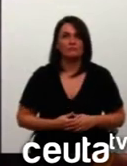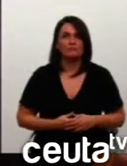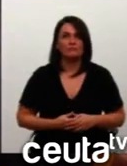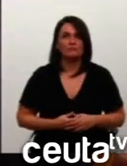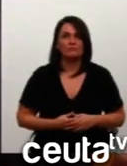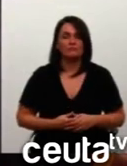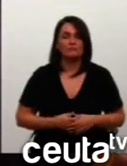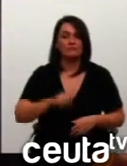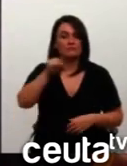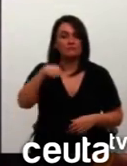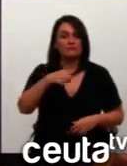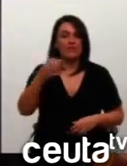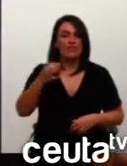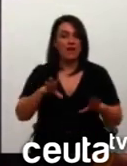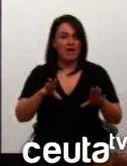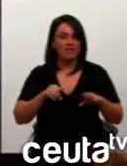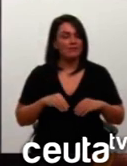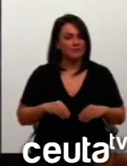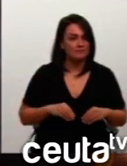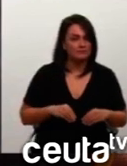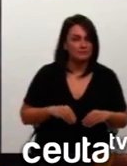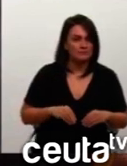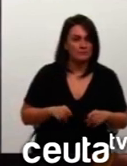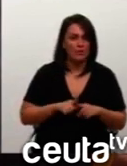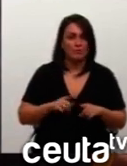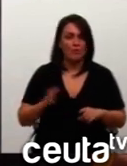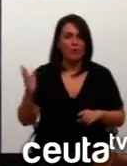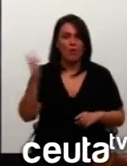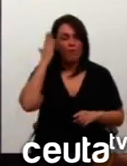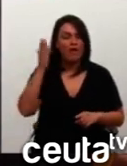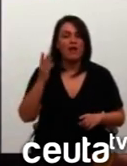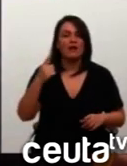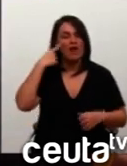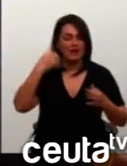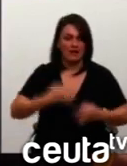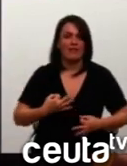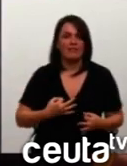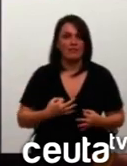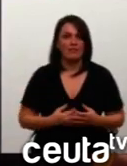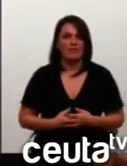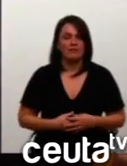ustedes tienen que aceptarlo y llevarse ese golpe de realidad, aunque a ustedes no les guste.